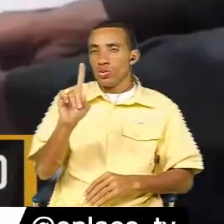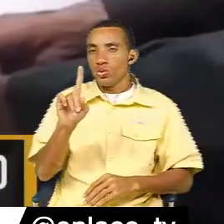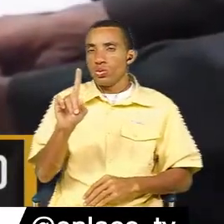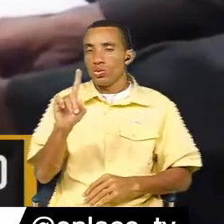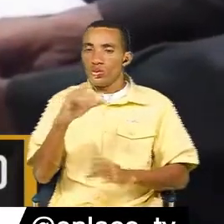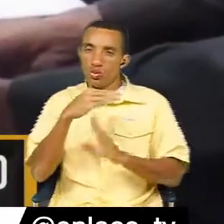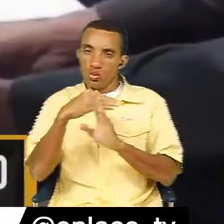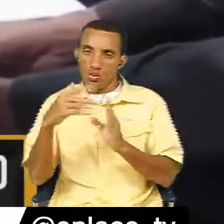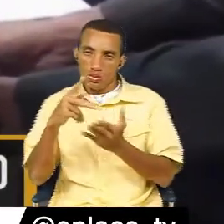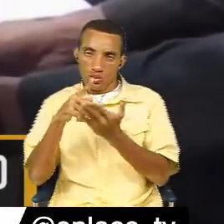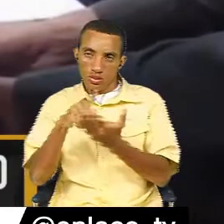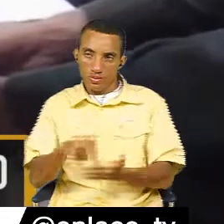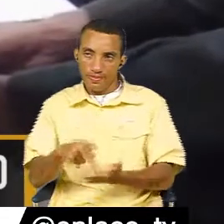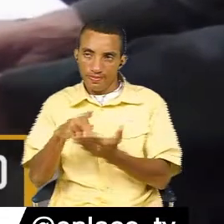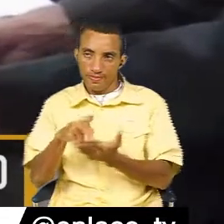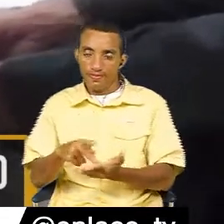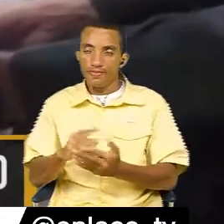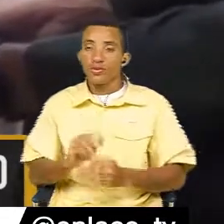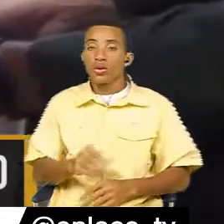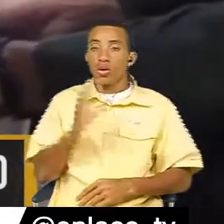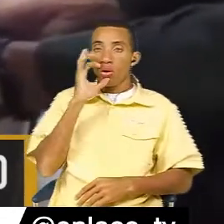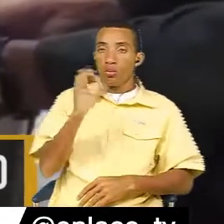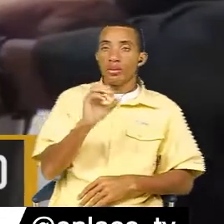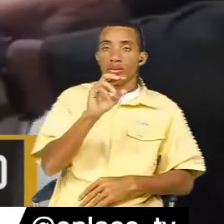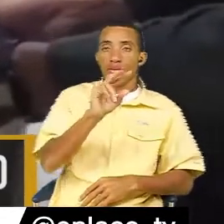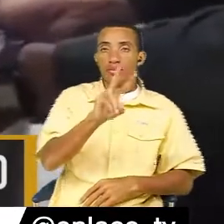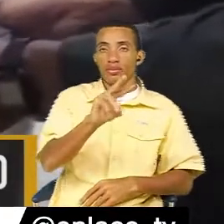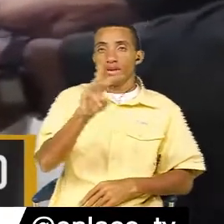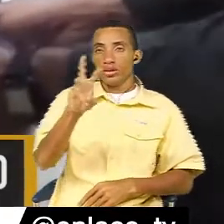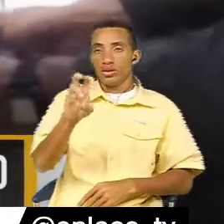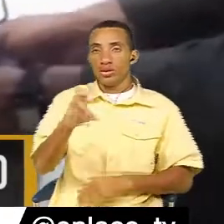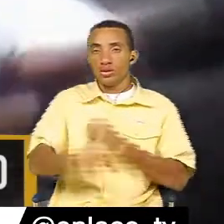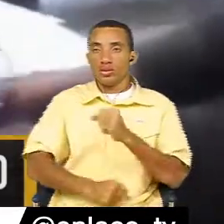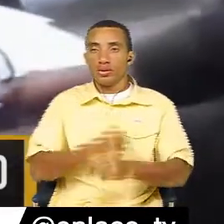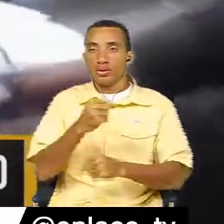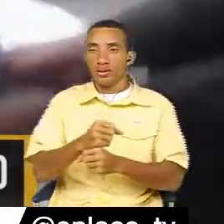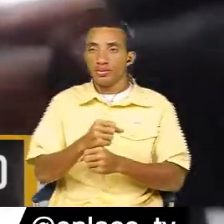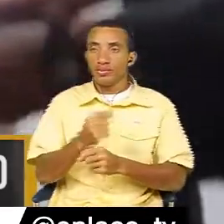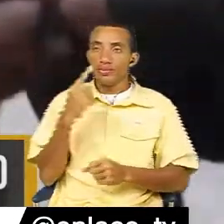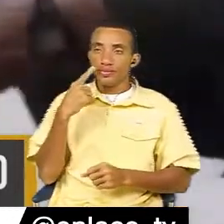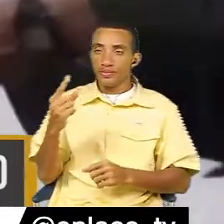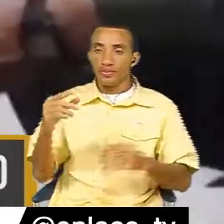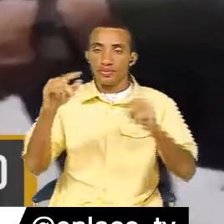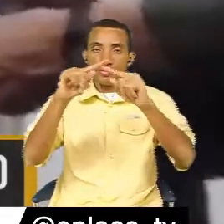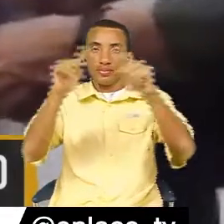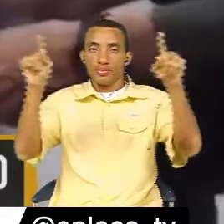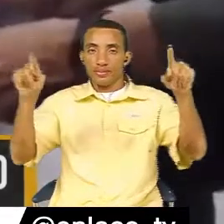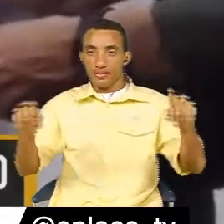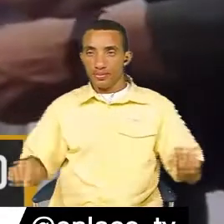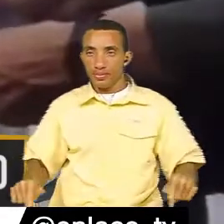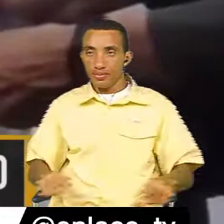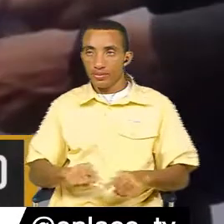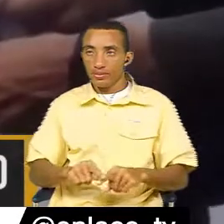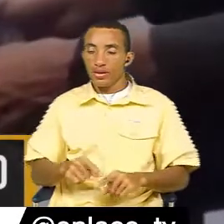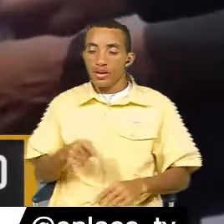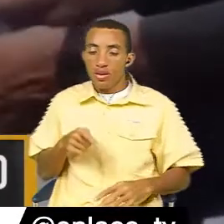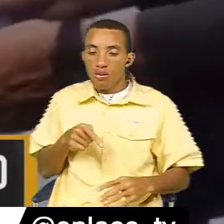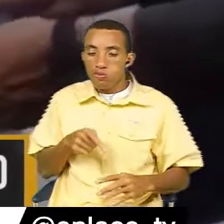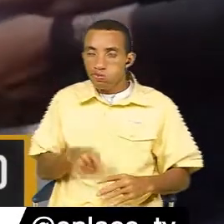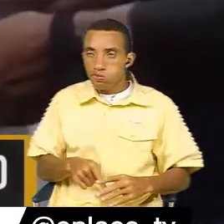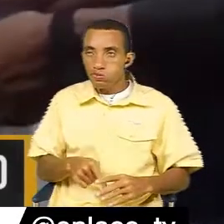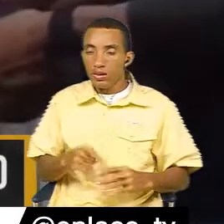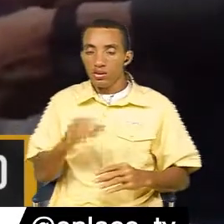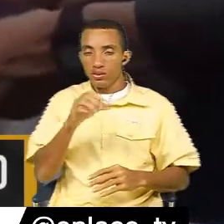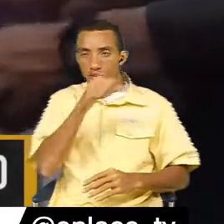coca. El hombre de 28 años de edad, quien pretendía pasar desapercibido con este cuadro donde transportaba un kilo de base de coca, fue abordado por